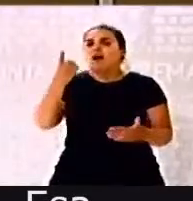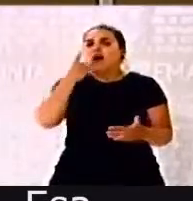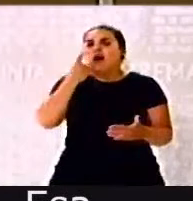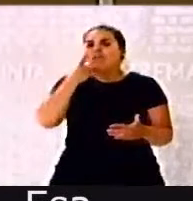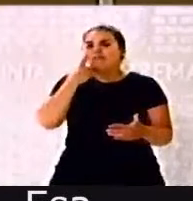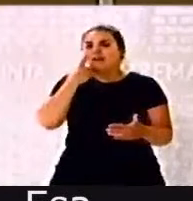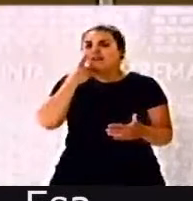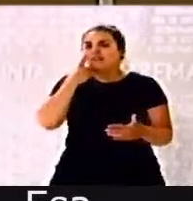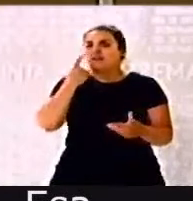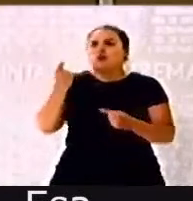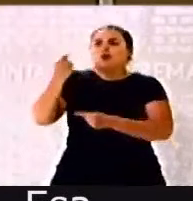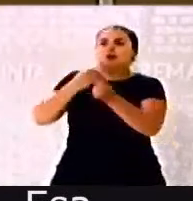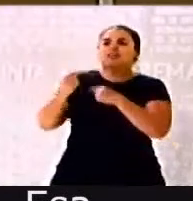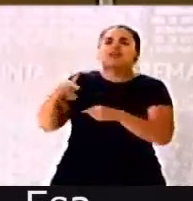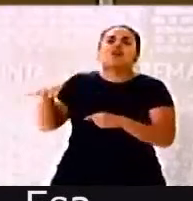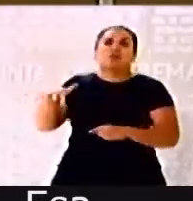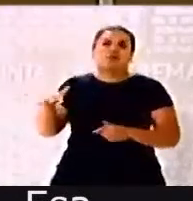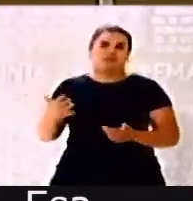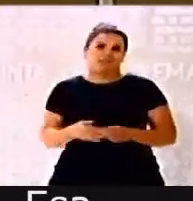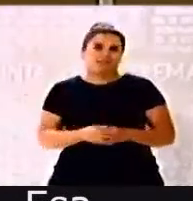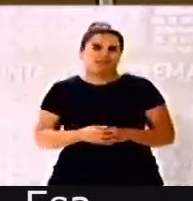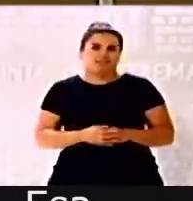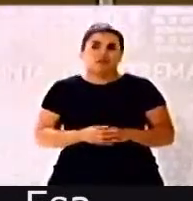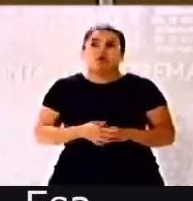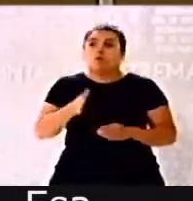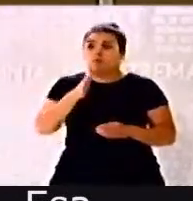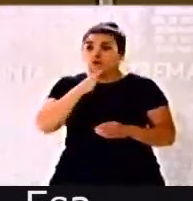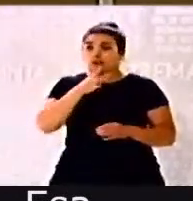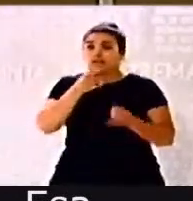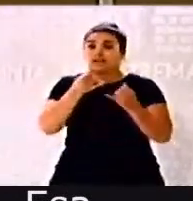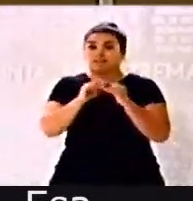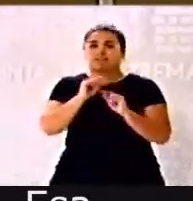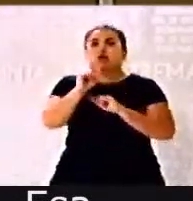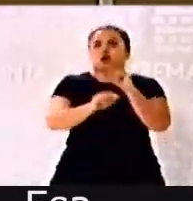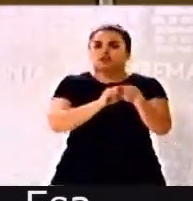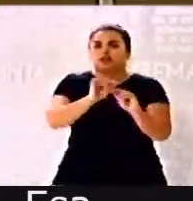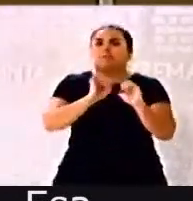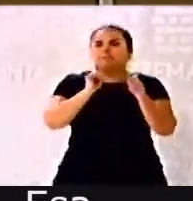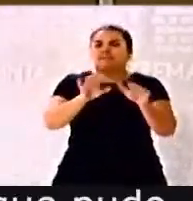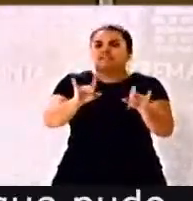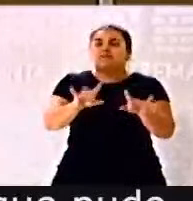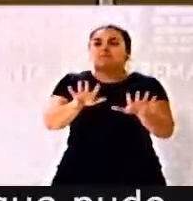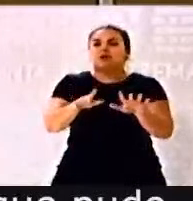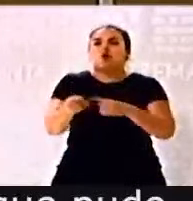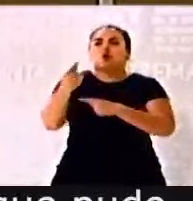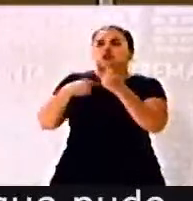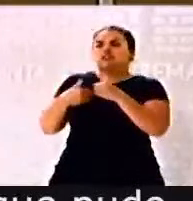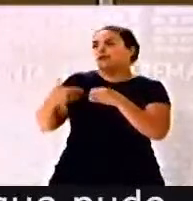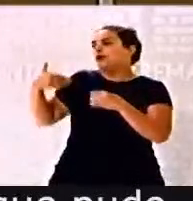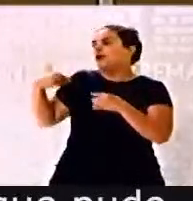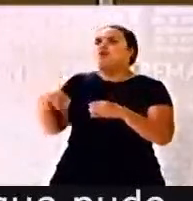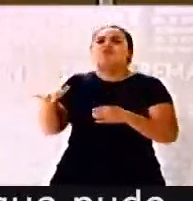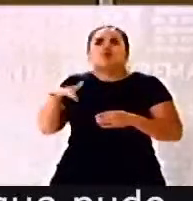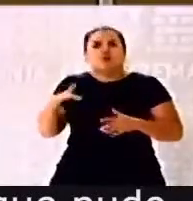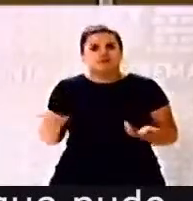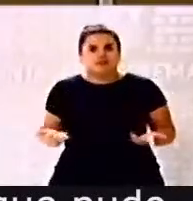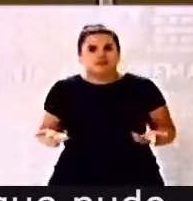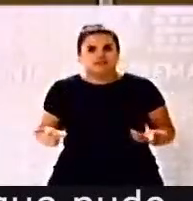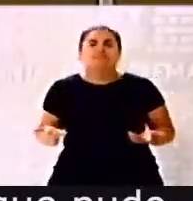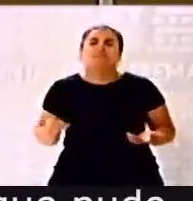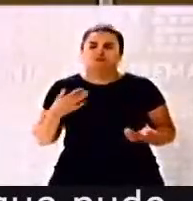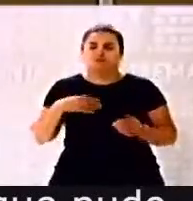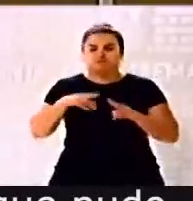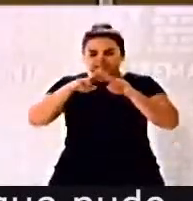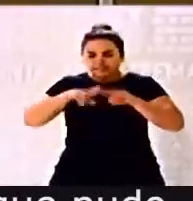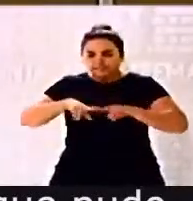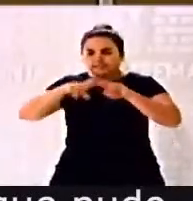de dónde se contagió él, porque él pudo contagiar en la fiesta, pero dónde se contagió él ya tenemos que hacer un